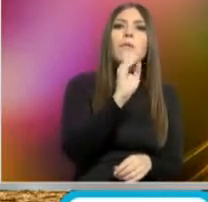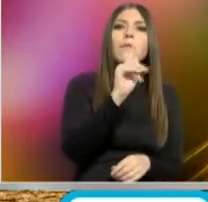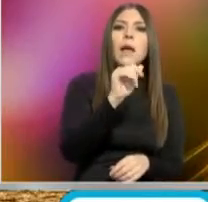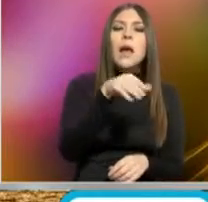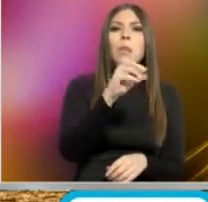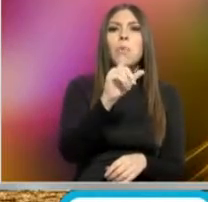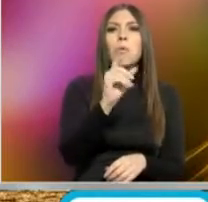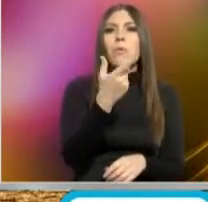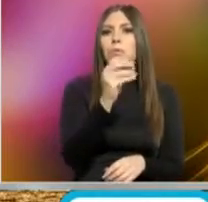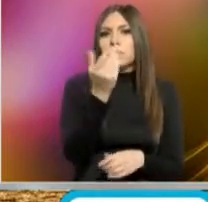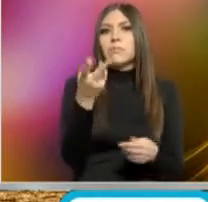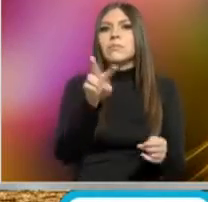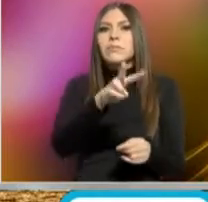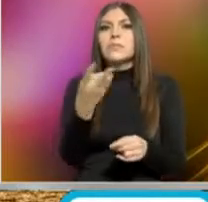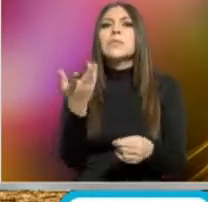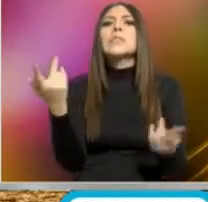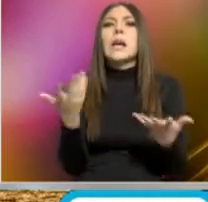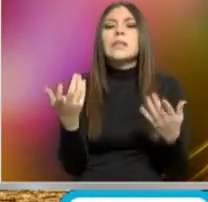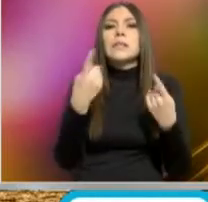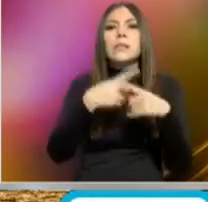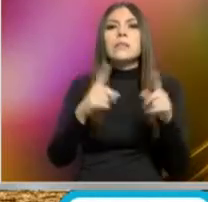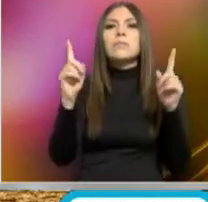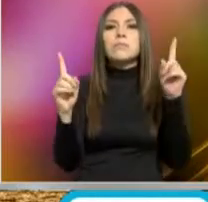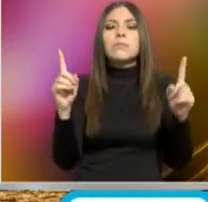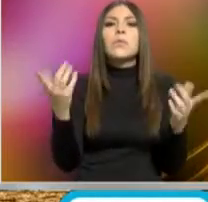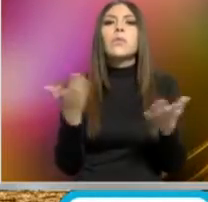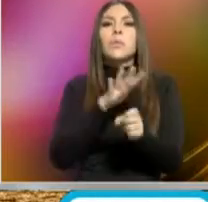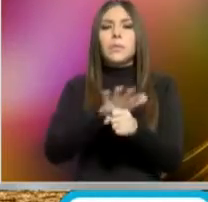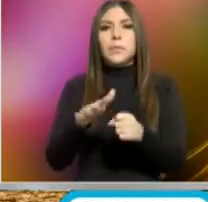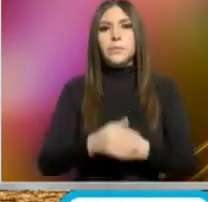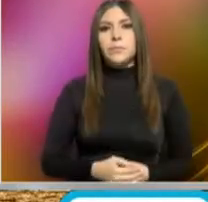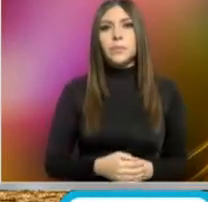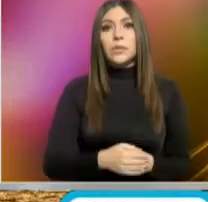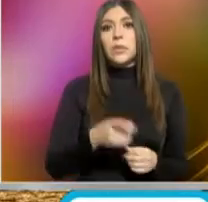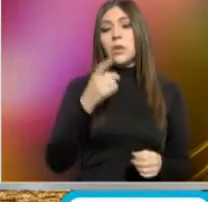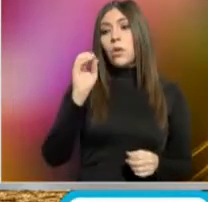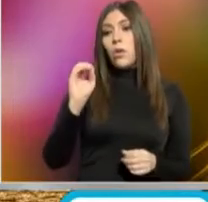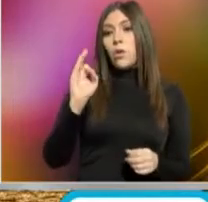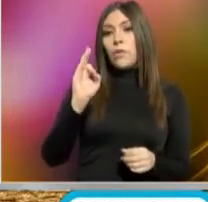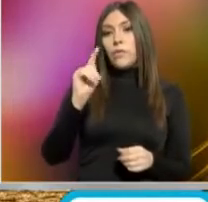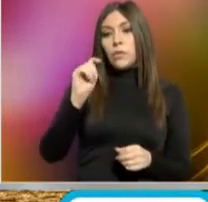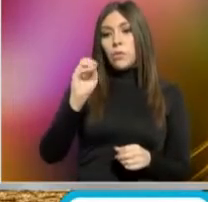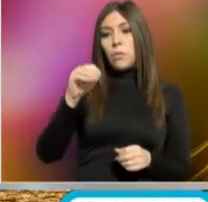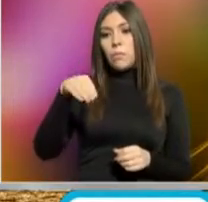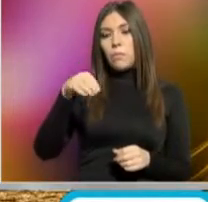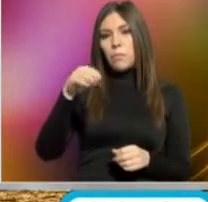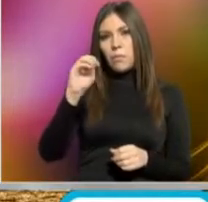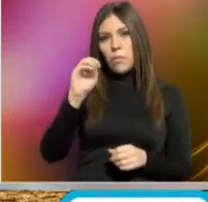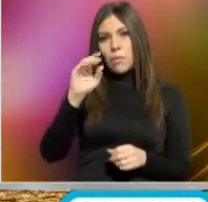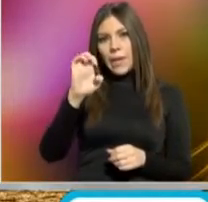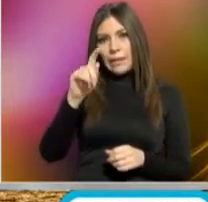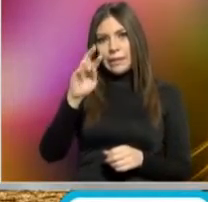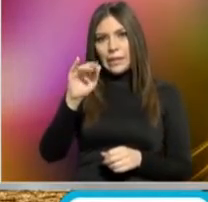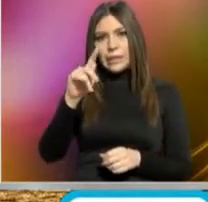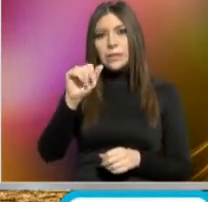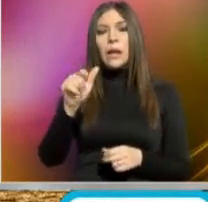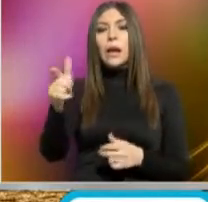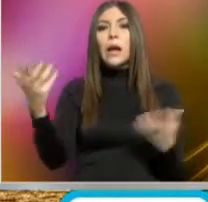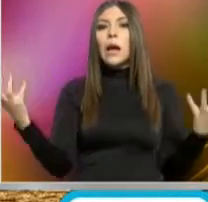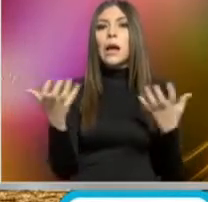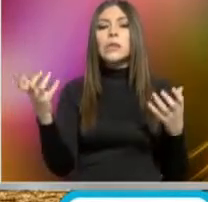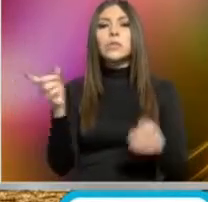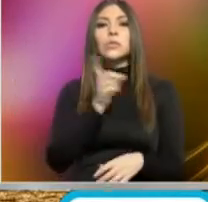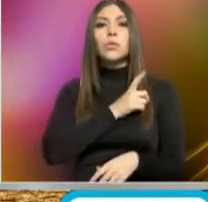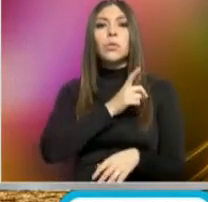realidad qué es lo que hace cada uno. Claro, como especialidad. el optometrista, más bien, es la persona que se dedica a hacer lentes.